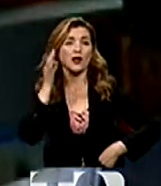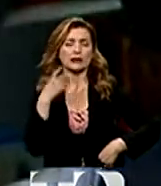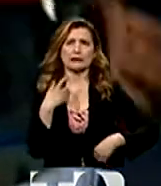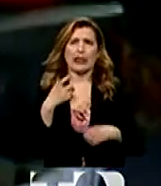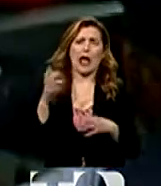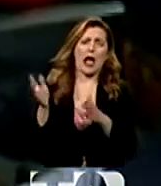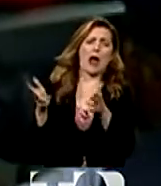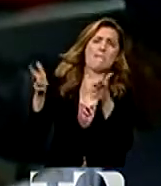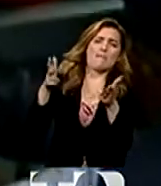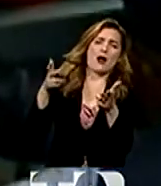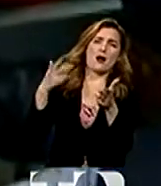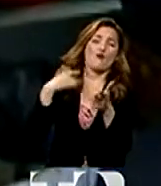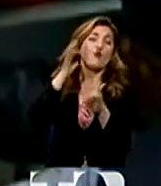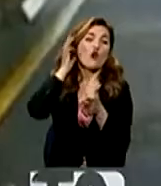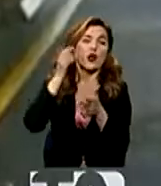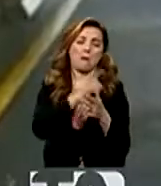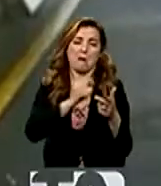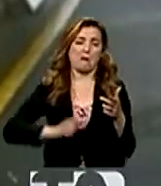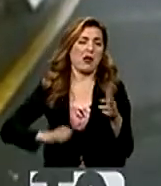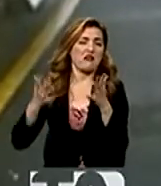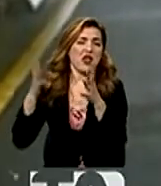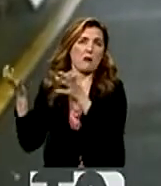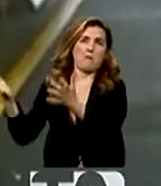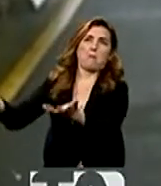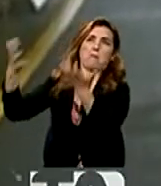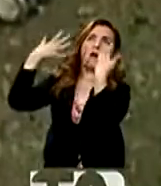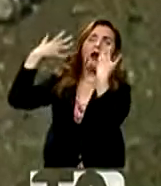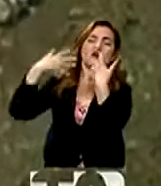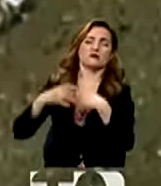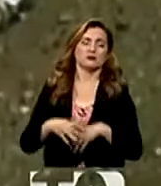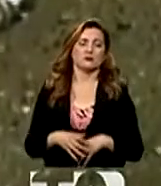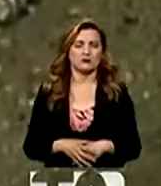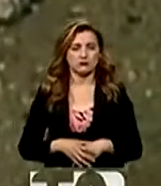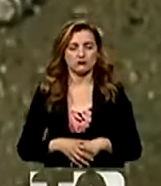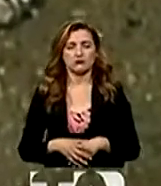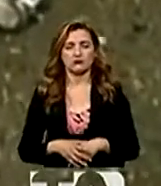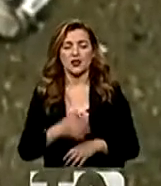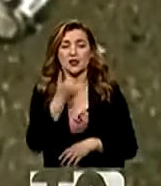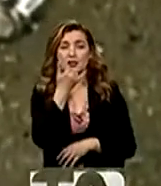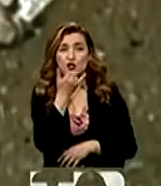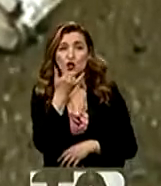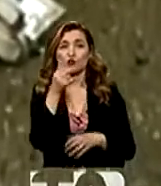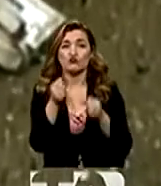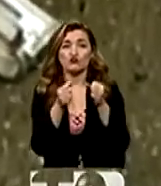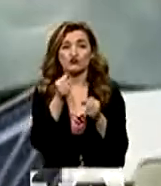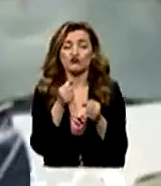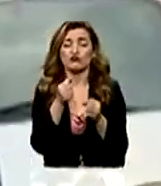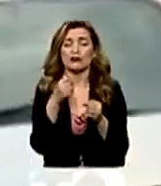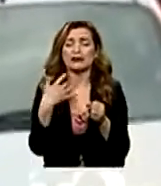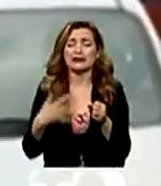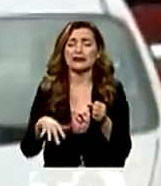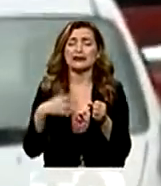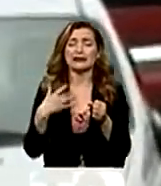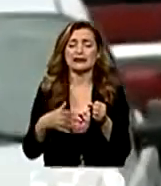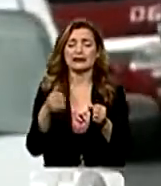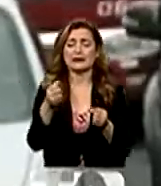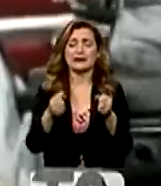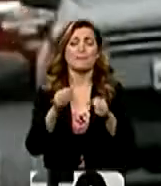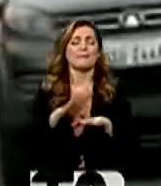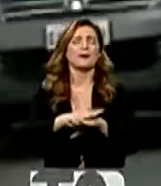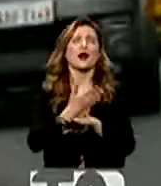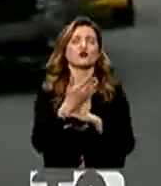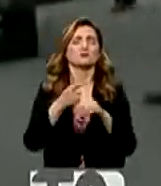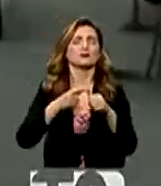no venían con su cinturón de seguridad. La impericia e imprudencia en las vías son las principales causas, por lo que los miembros de la Comisión